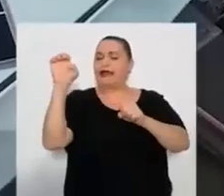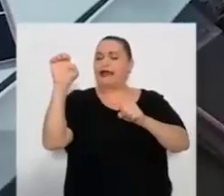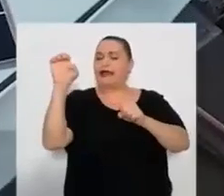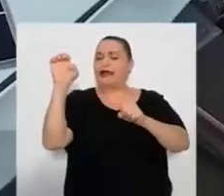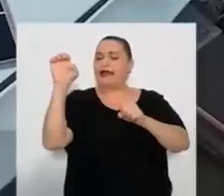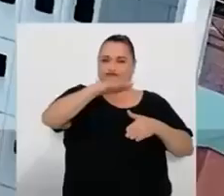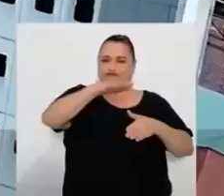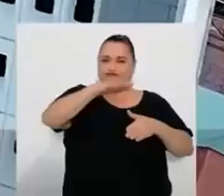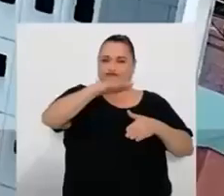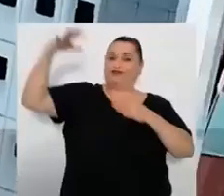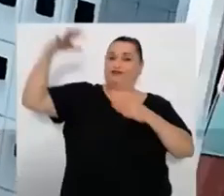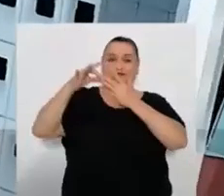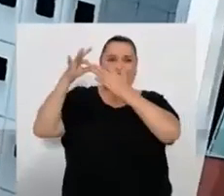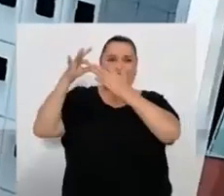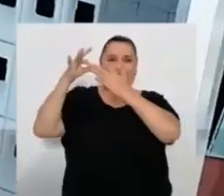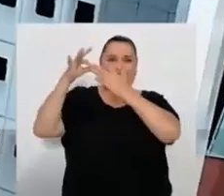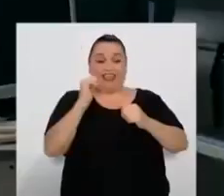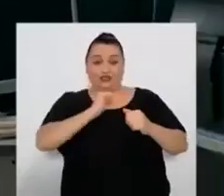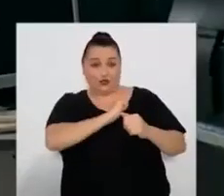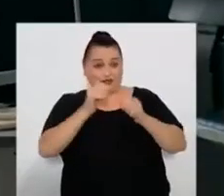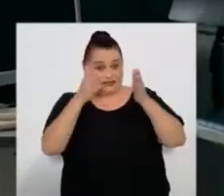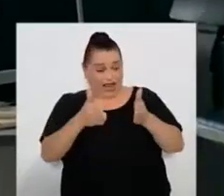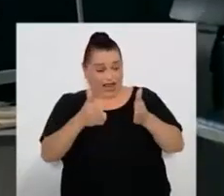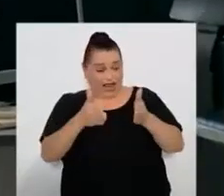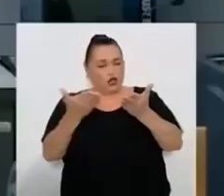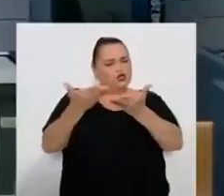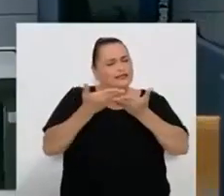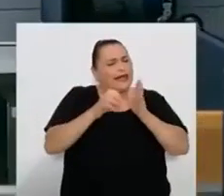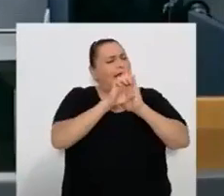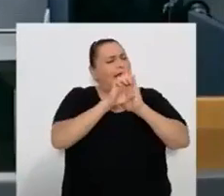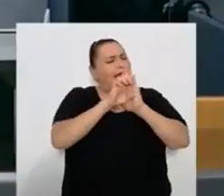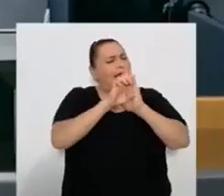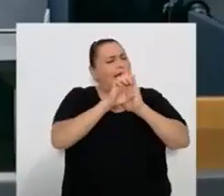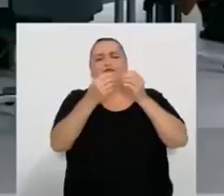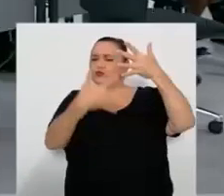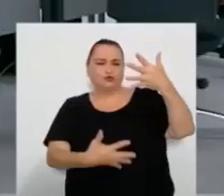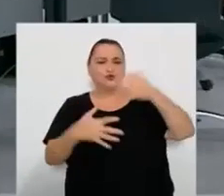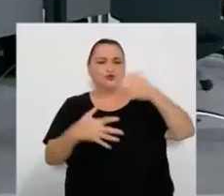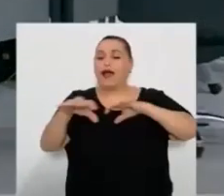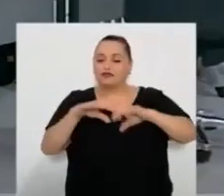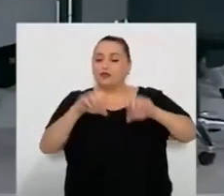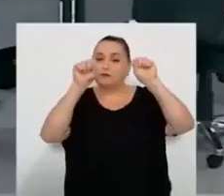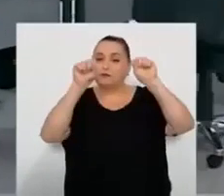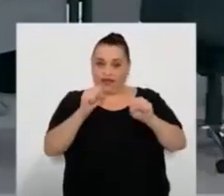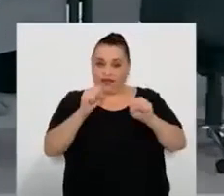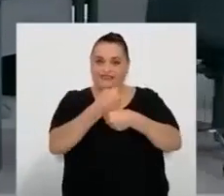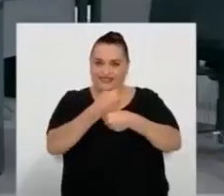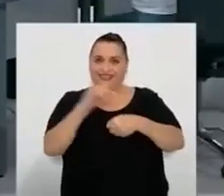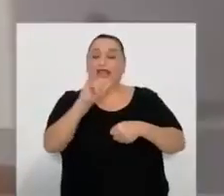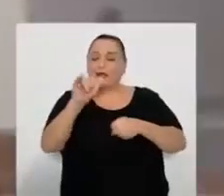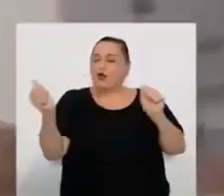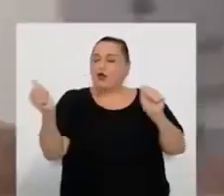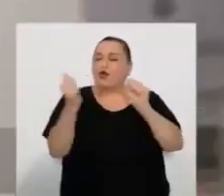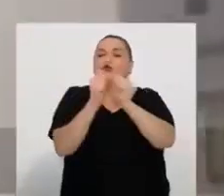solares. Así, cada uno de nuestros socios nos dan estos y cientos de ejemplos más, no solo de acciones realizables,